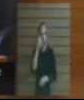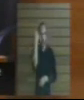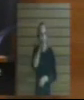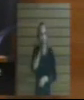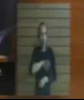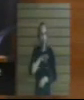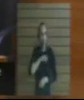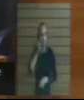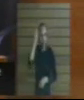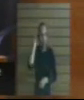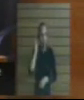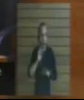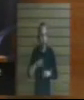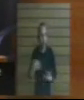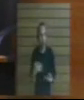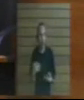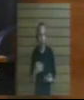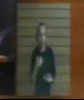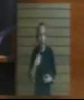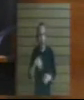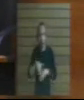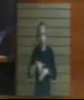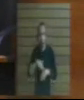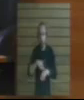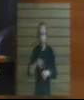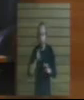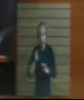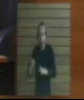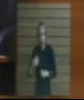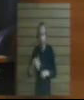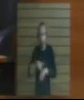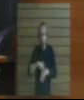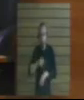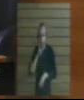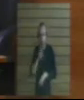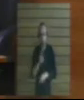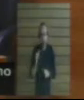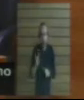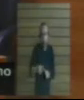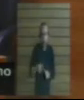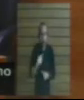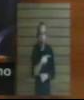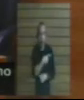la gestión de este gobierno desde los últimos 2 años y medio, nunca la responsabilidad es